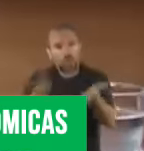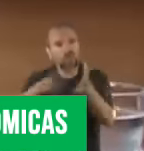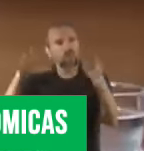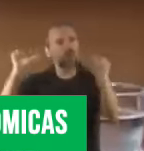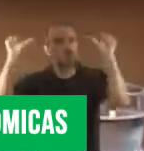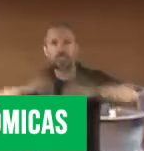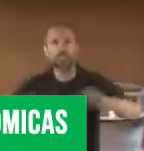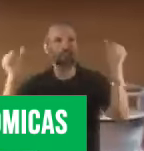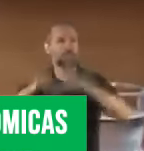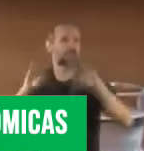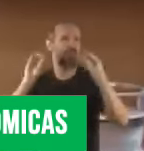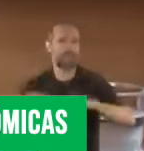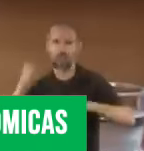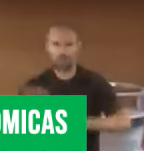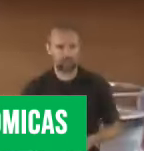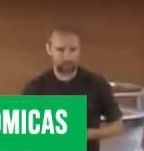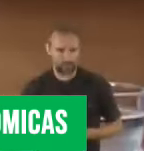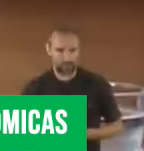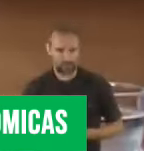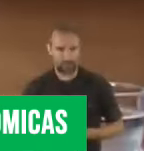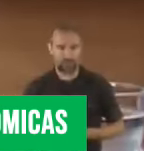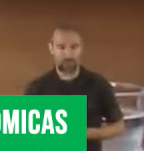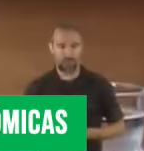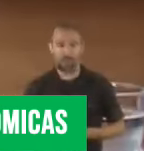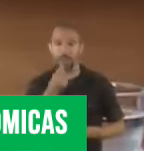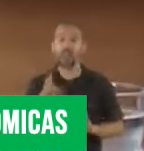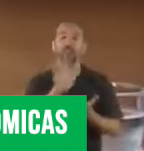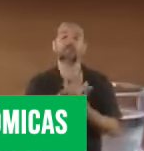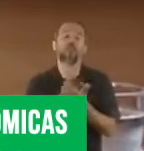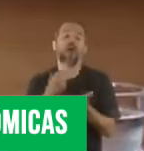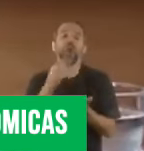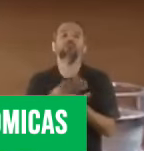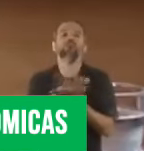a dar cierta especie de contención a los caídos, como dice Milei,